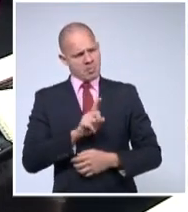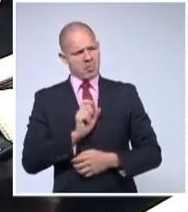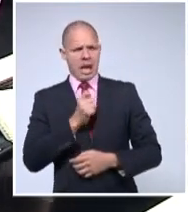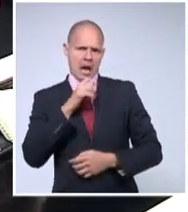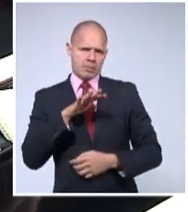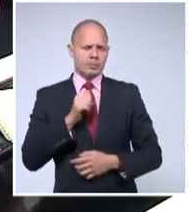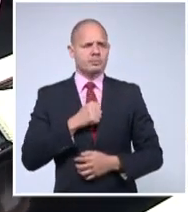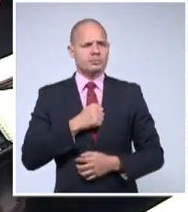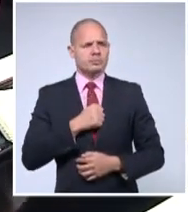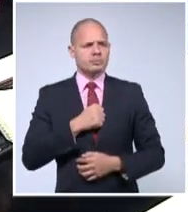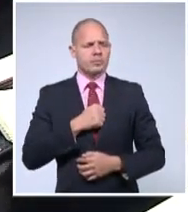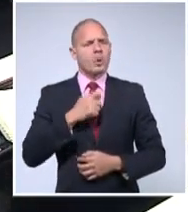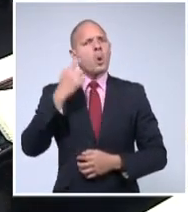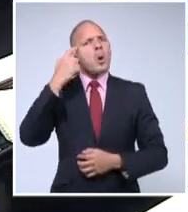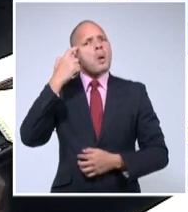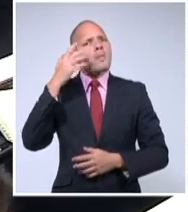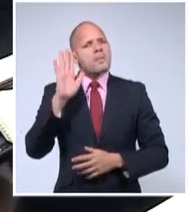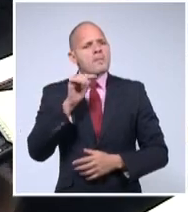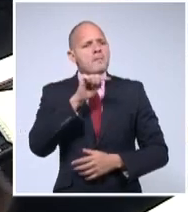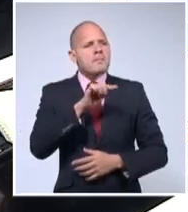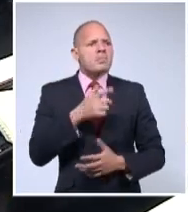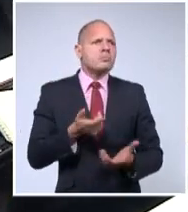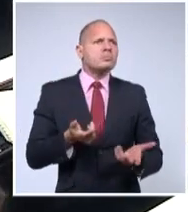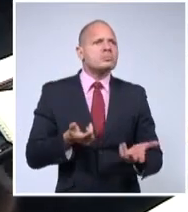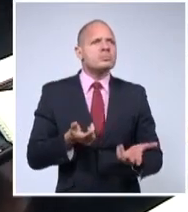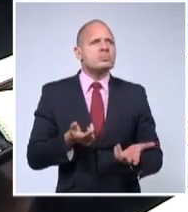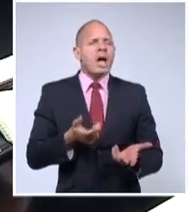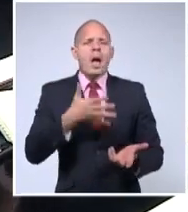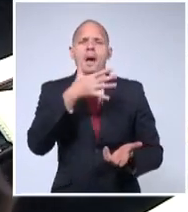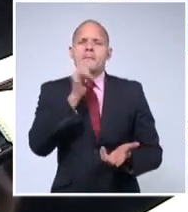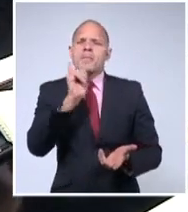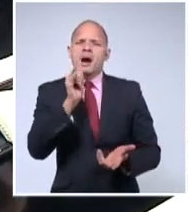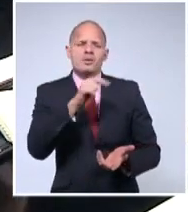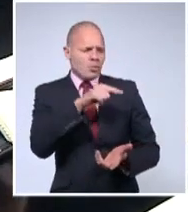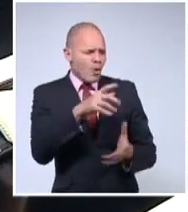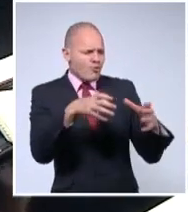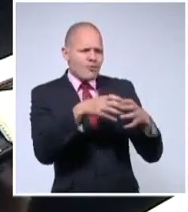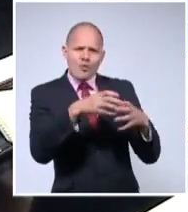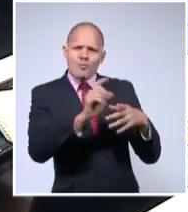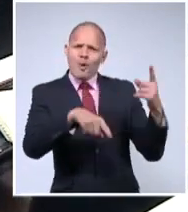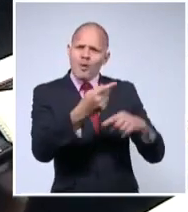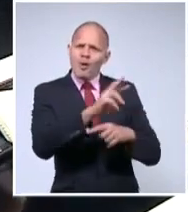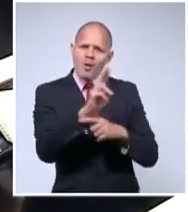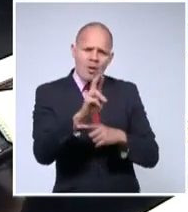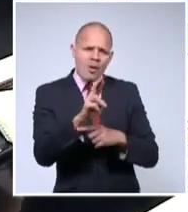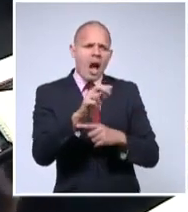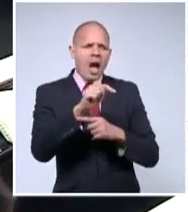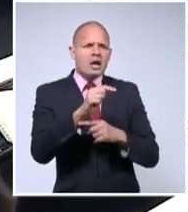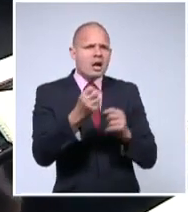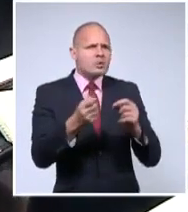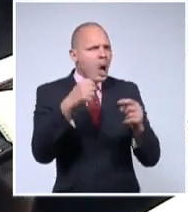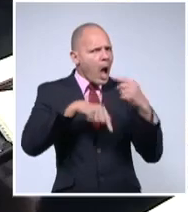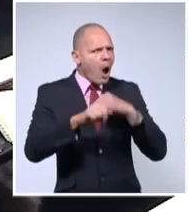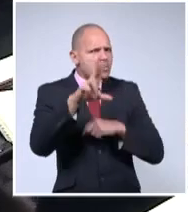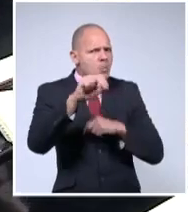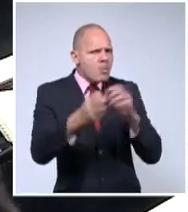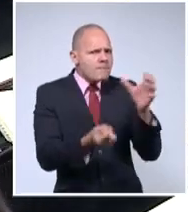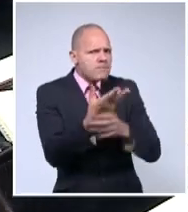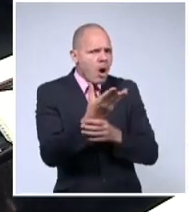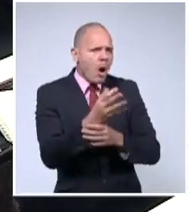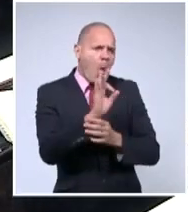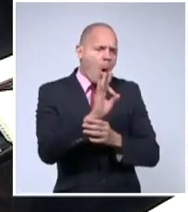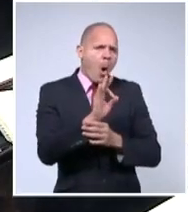que se construye, que se va dibujando con reglas preestablecidas y aplicadas en otros lugares, pero esencialmente se construye a